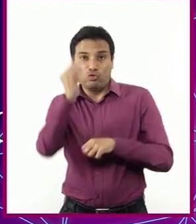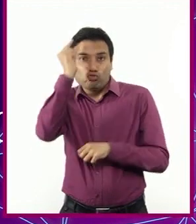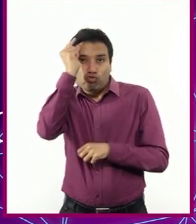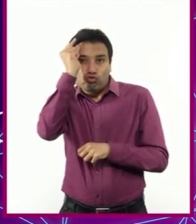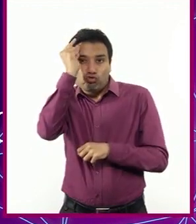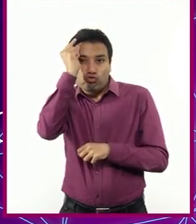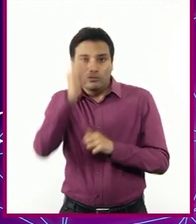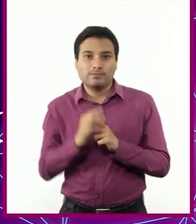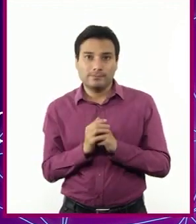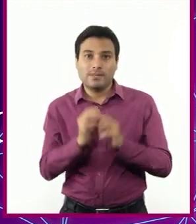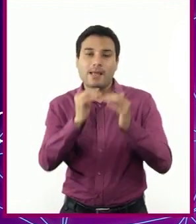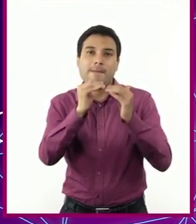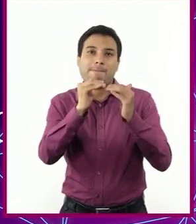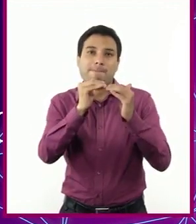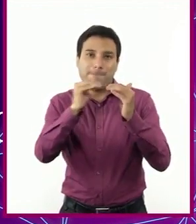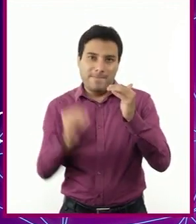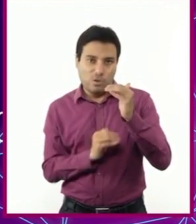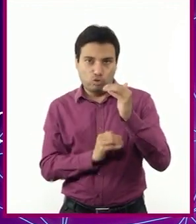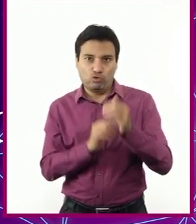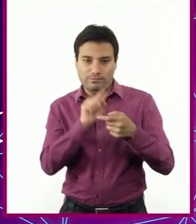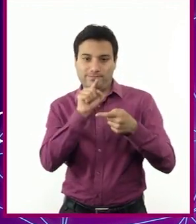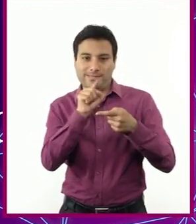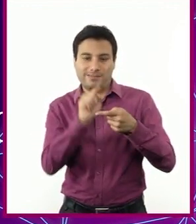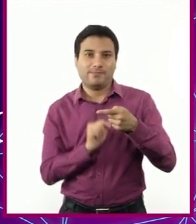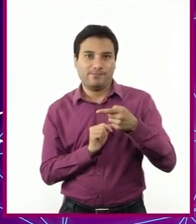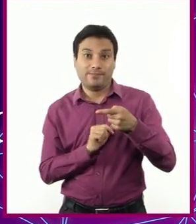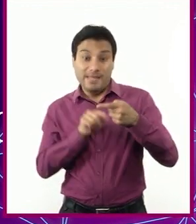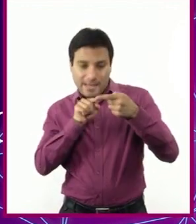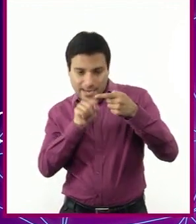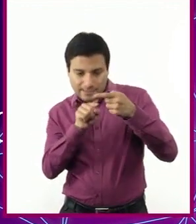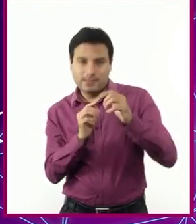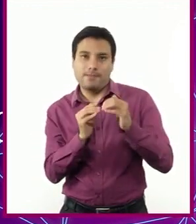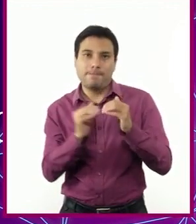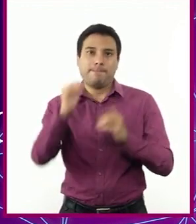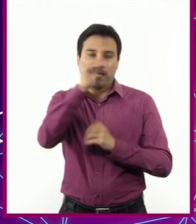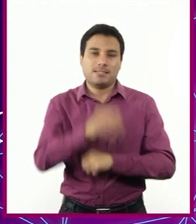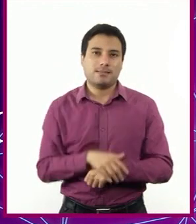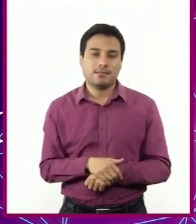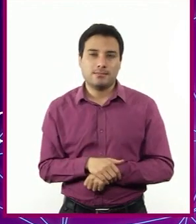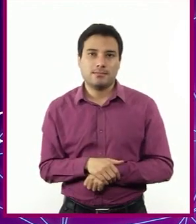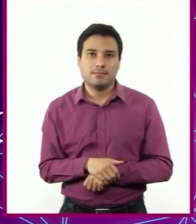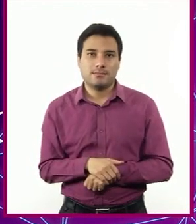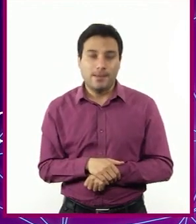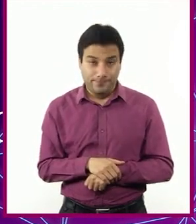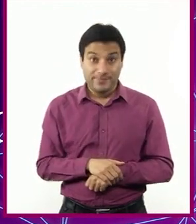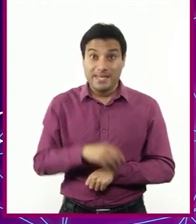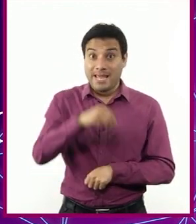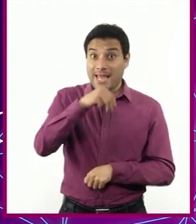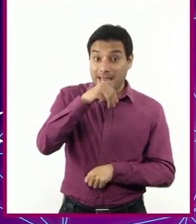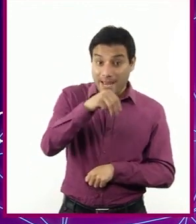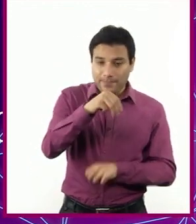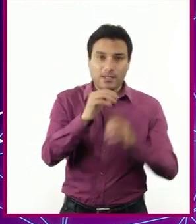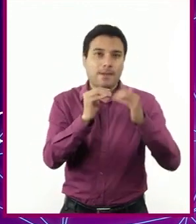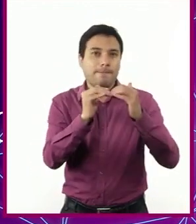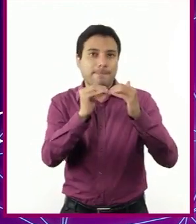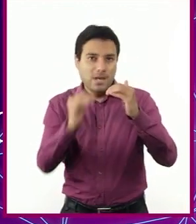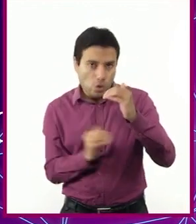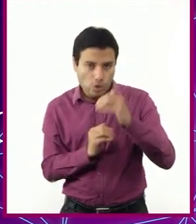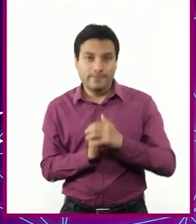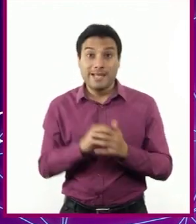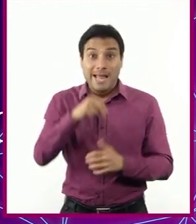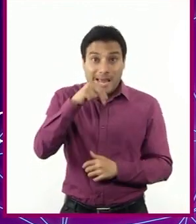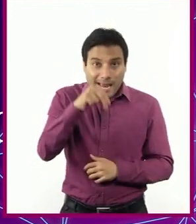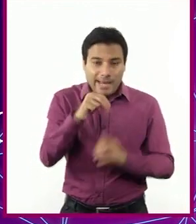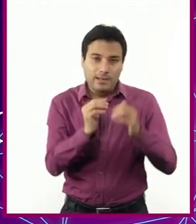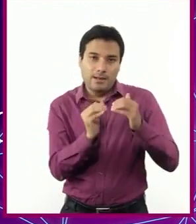es menor que el exponente de la potencia del denominador. Entonces, m es menor que n